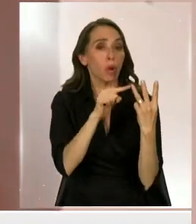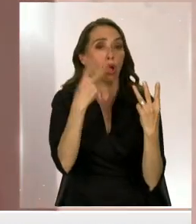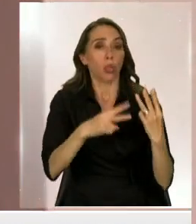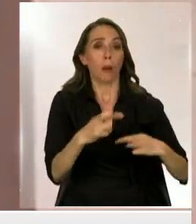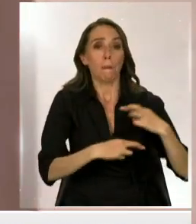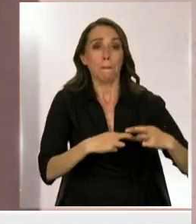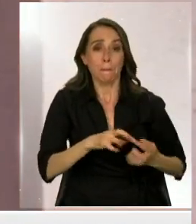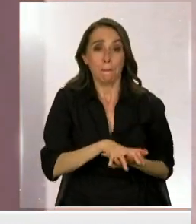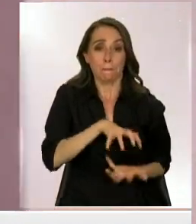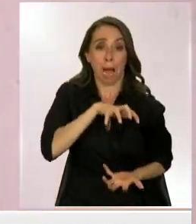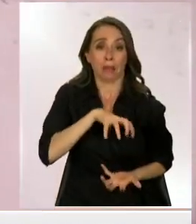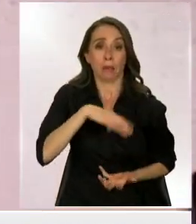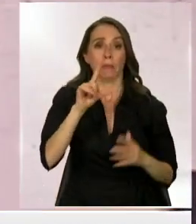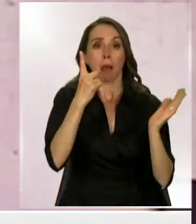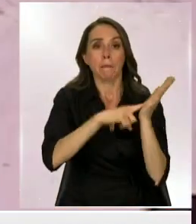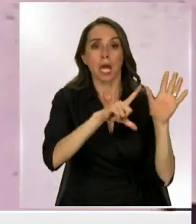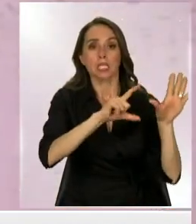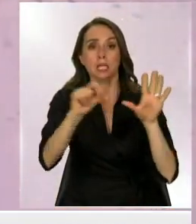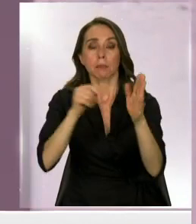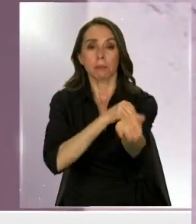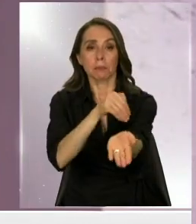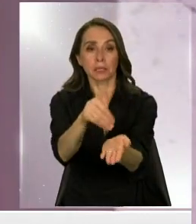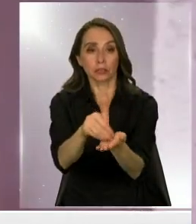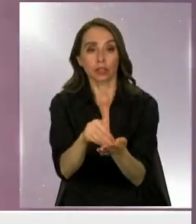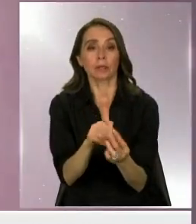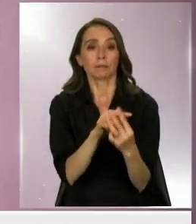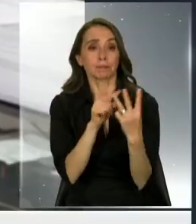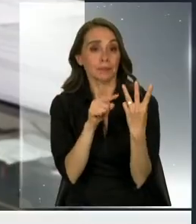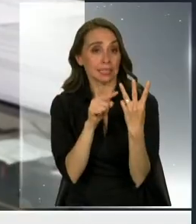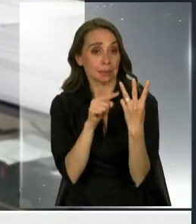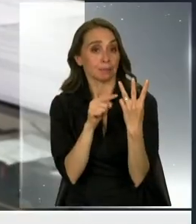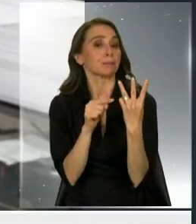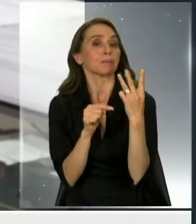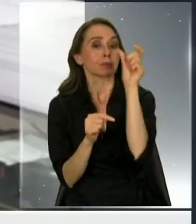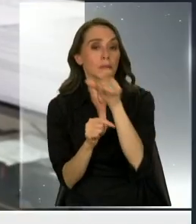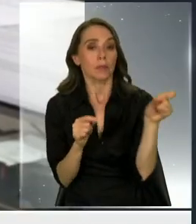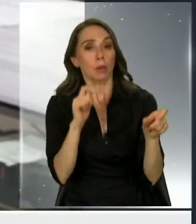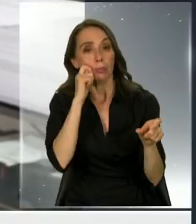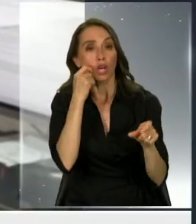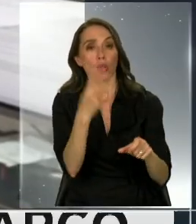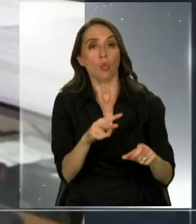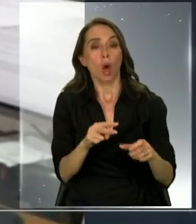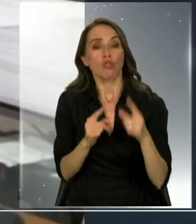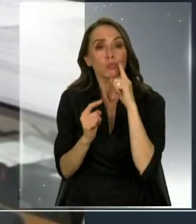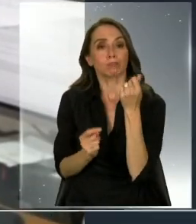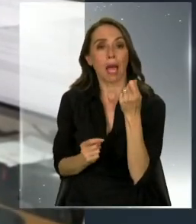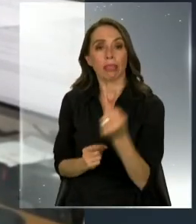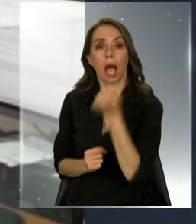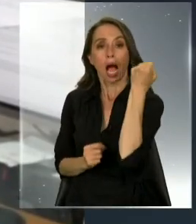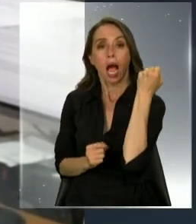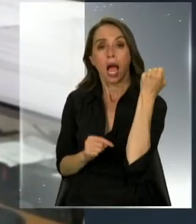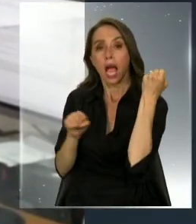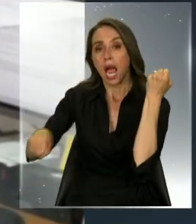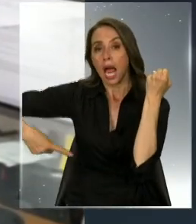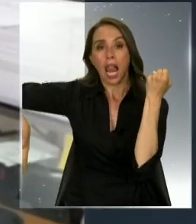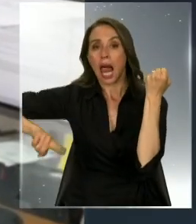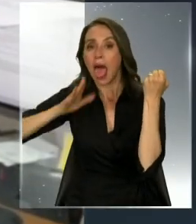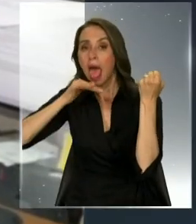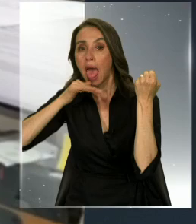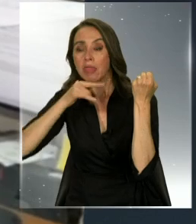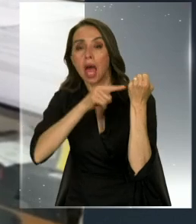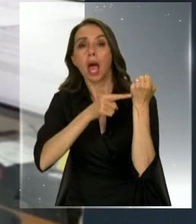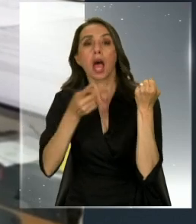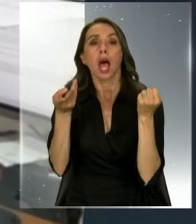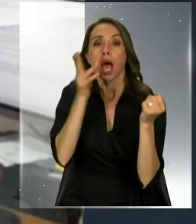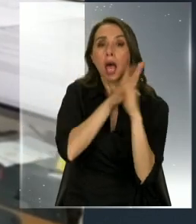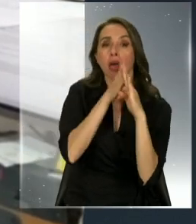los 1.700 millones. Respecto a estas 3 personas, son las llamadas testaferros, quienes ocultaban y disimulaban el dinero de la organización,